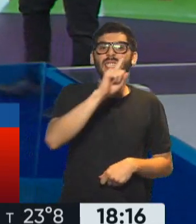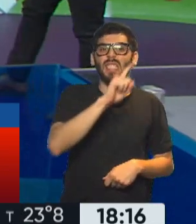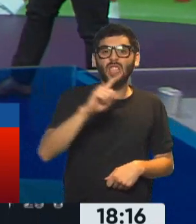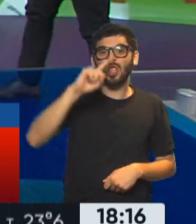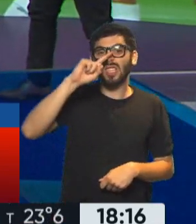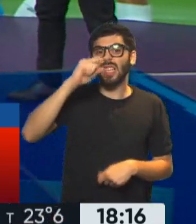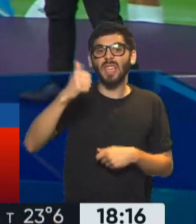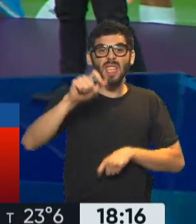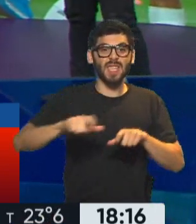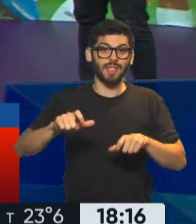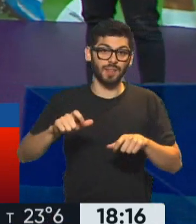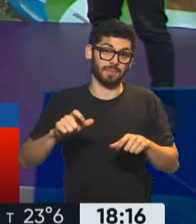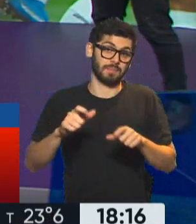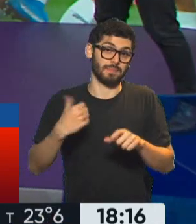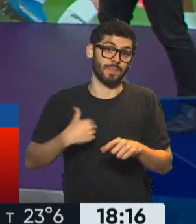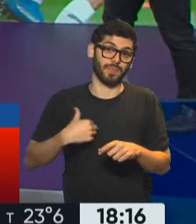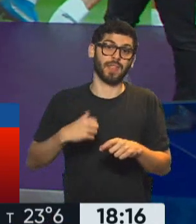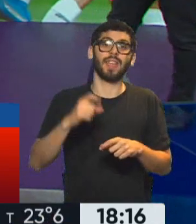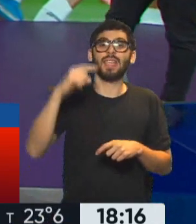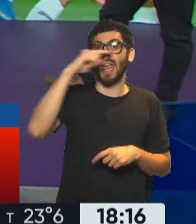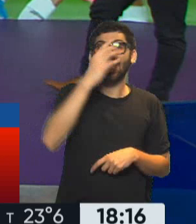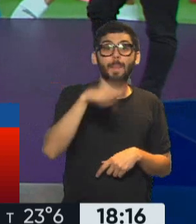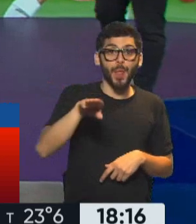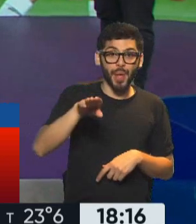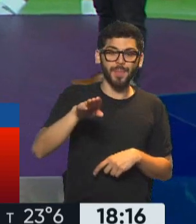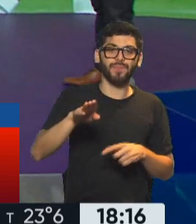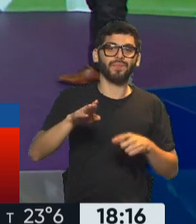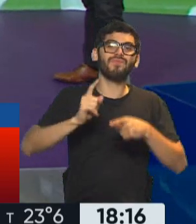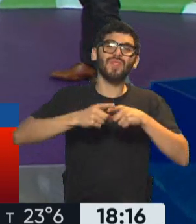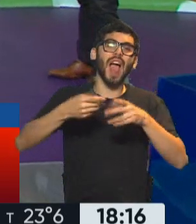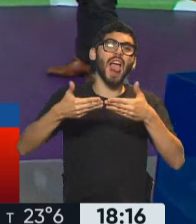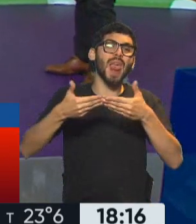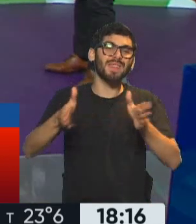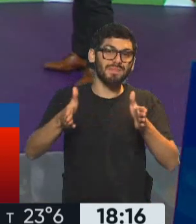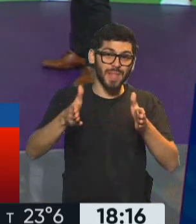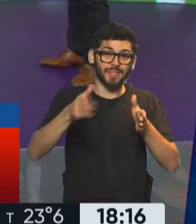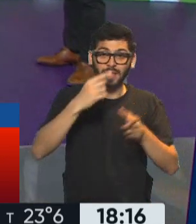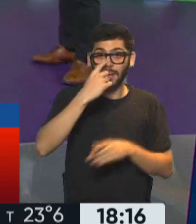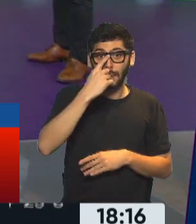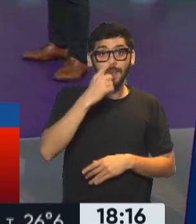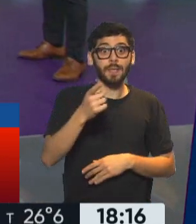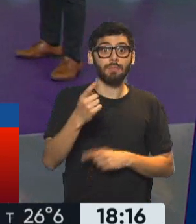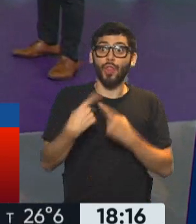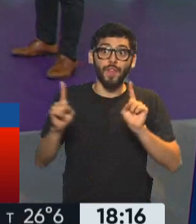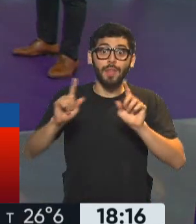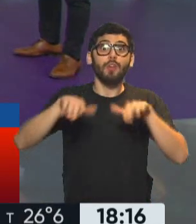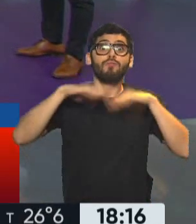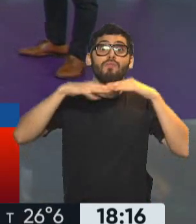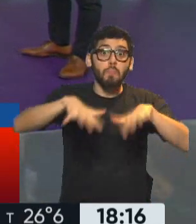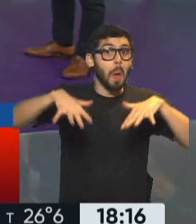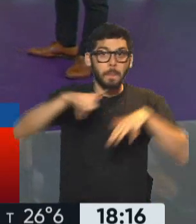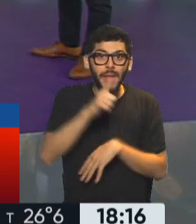730 televisión pública por supuesto la ceremonia de apertura que va a ser distinta sin público veremos